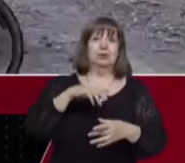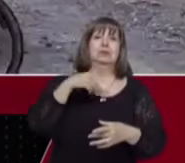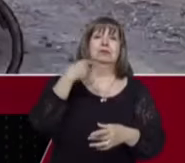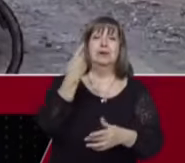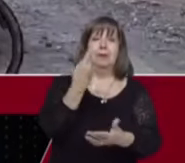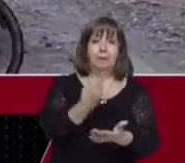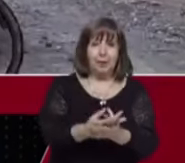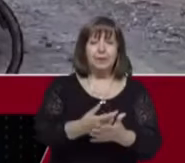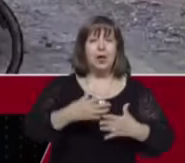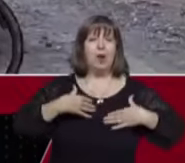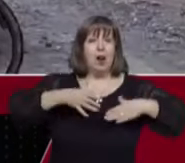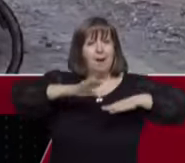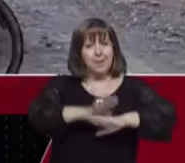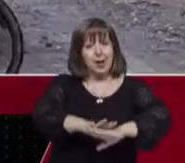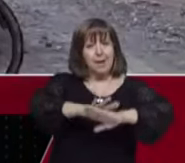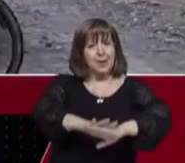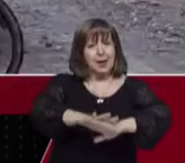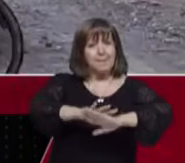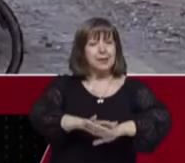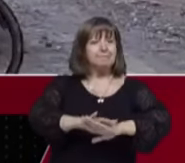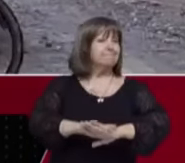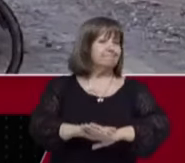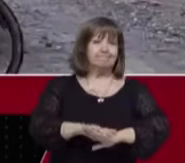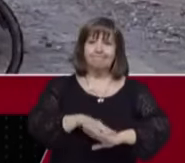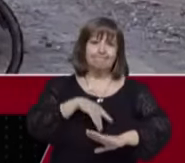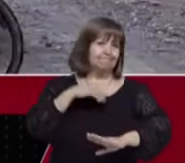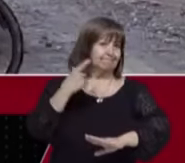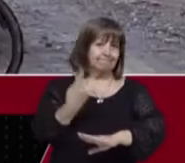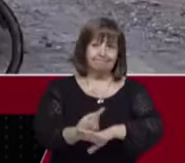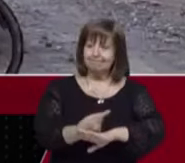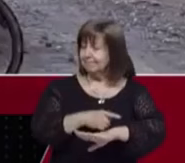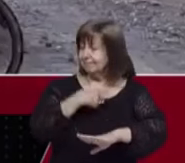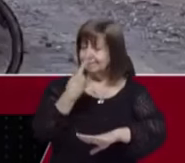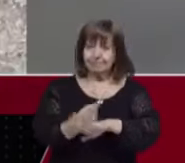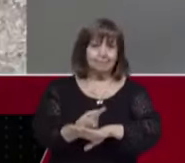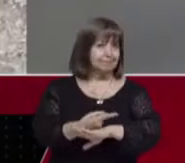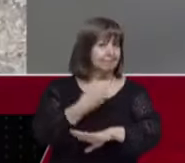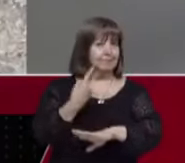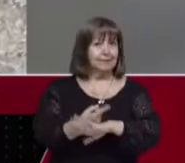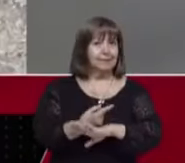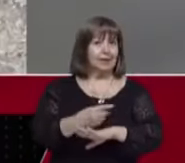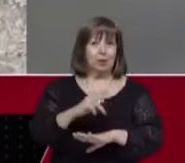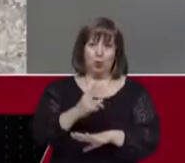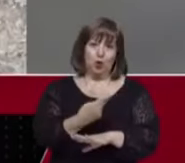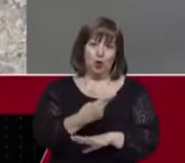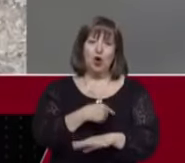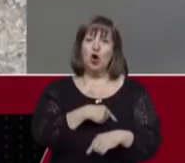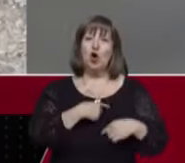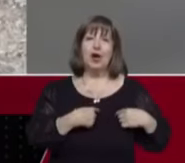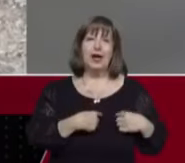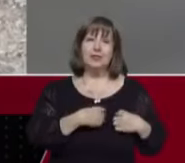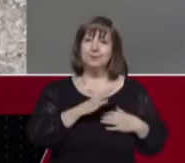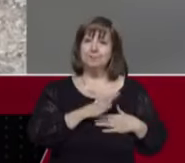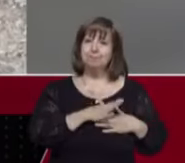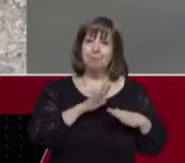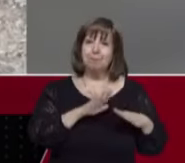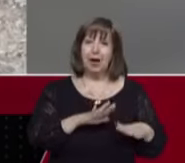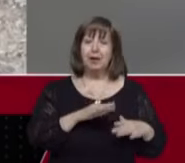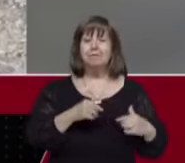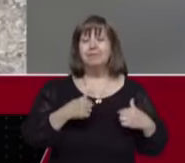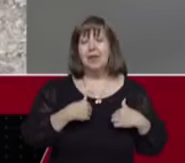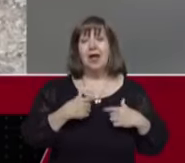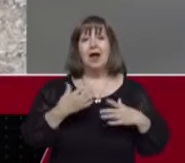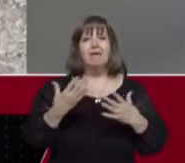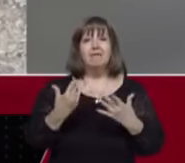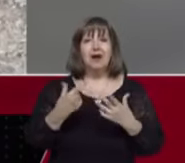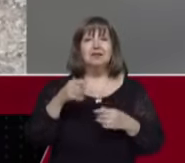de reanimación. Pero bueno, lamentablemente nada se pudo hacer, se constató su deceso y quedará después investigar si efectivamente